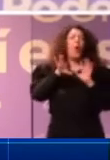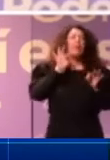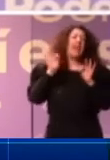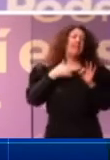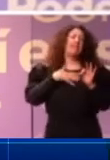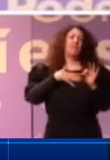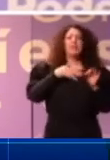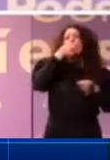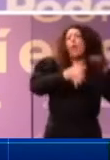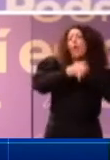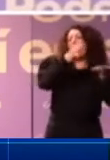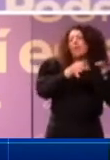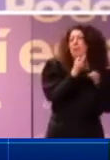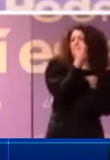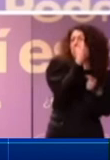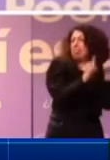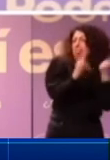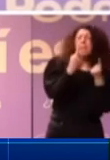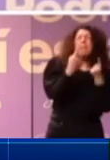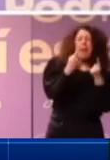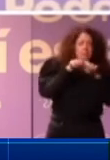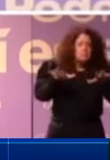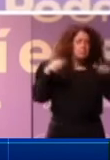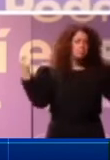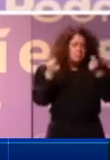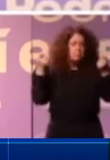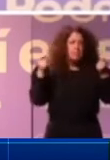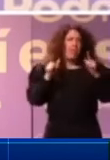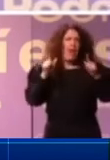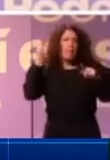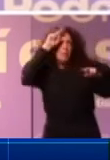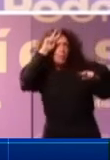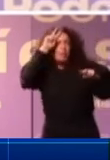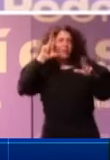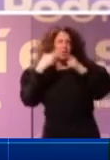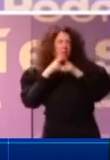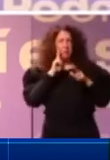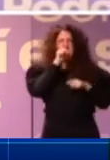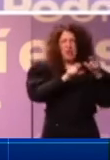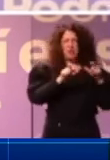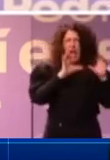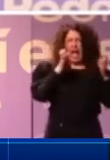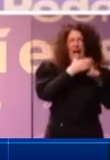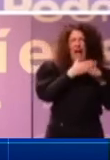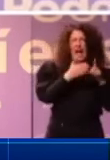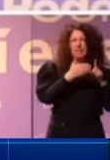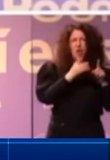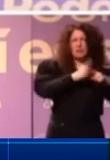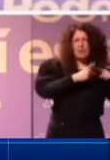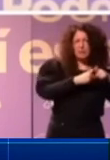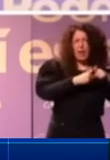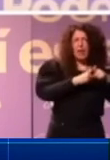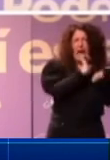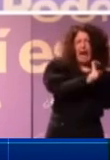clavo ardiendo de su propia ignorancia, es decir, el derecho tiene una cantidad e infinidad de matices y de interpretaciones.